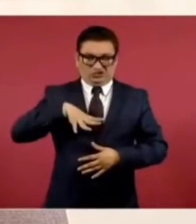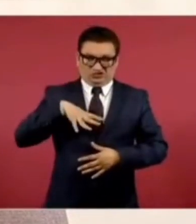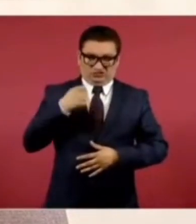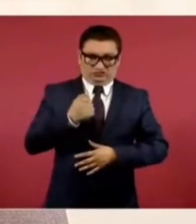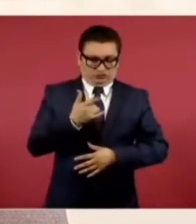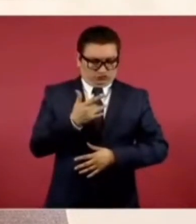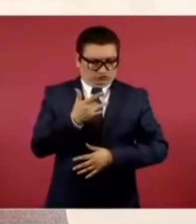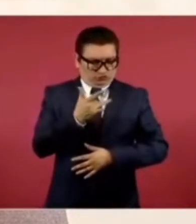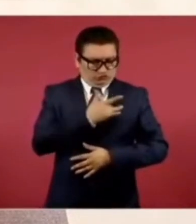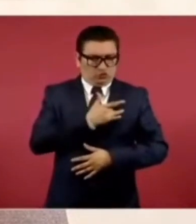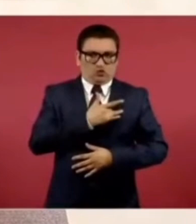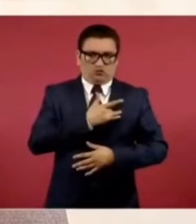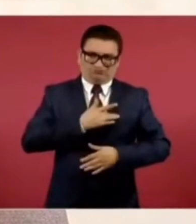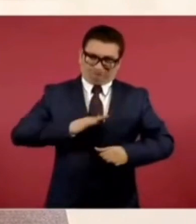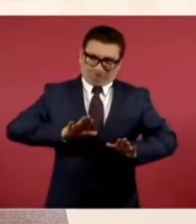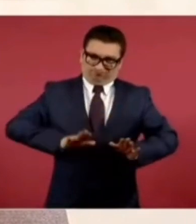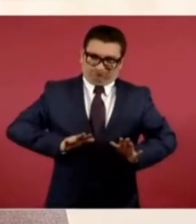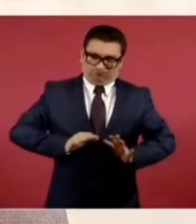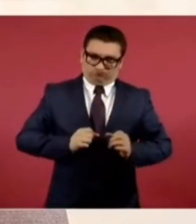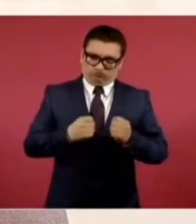y carácter.